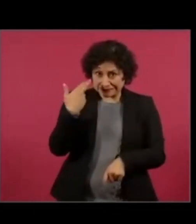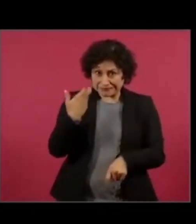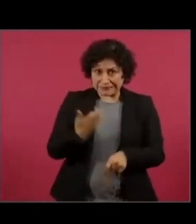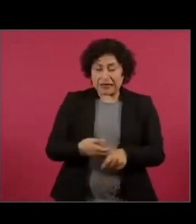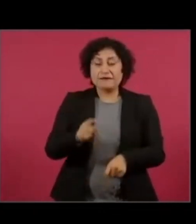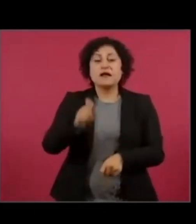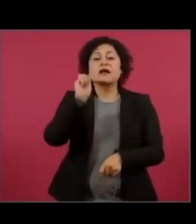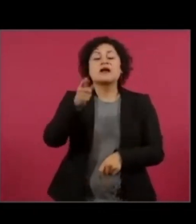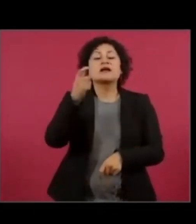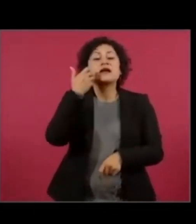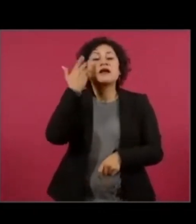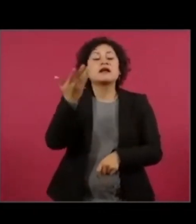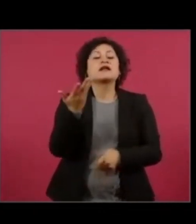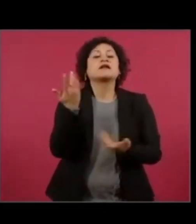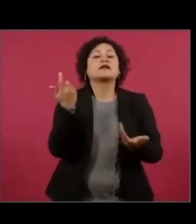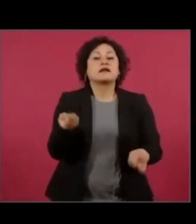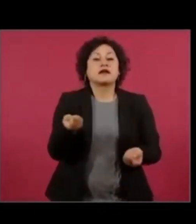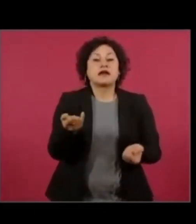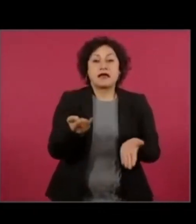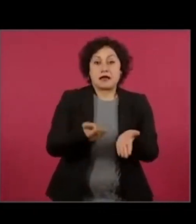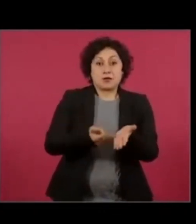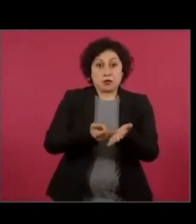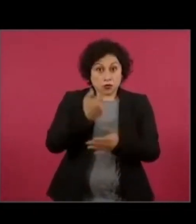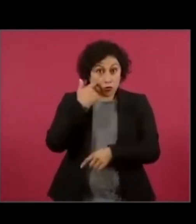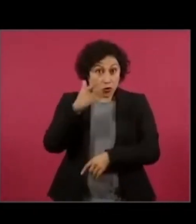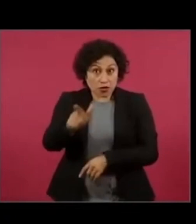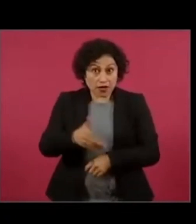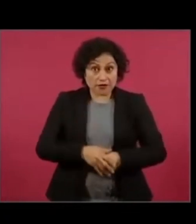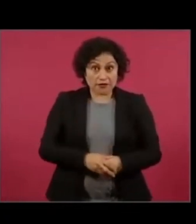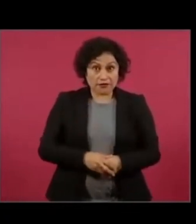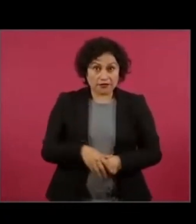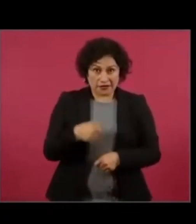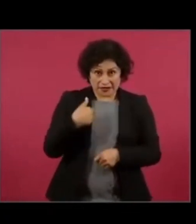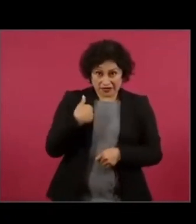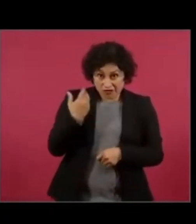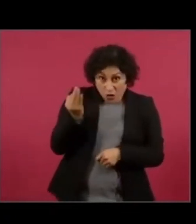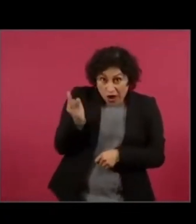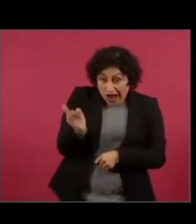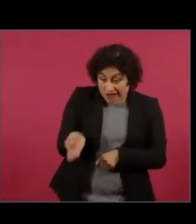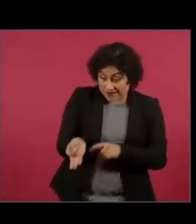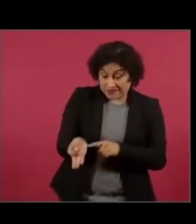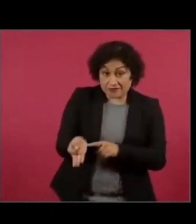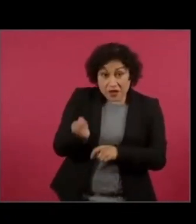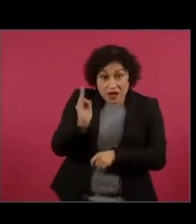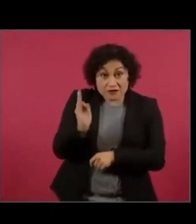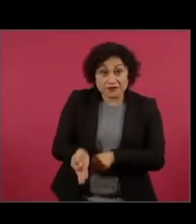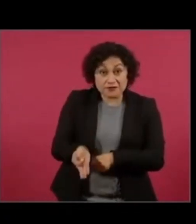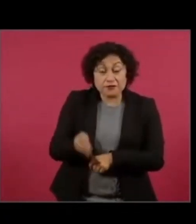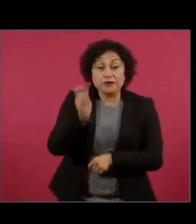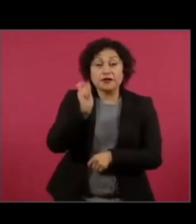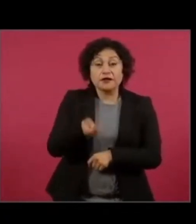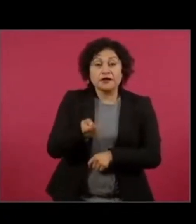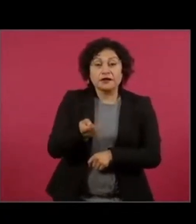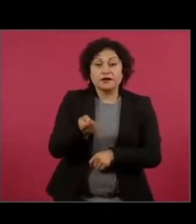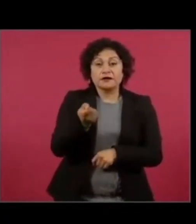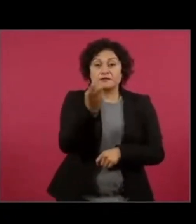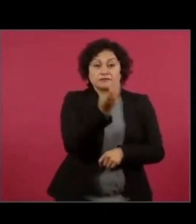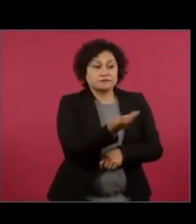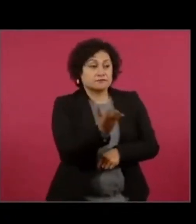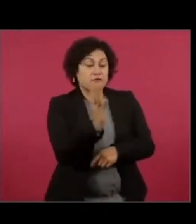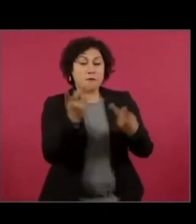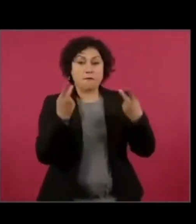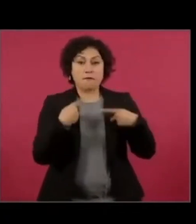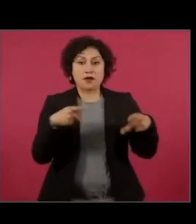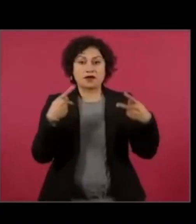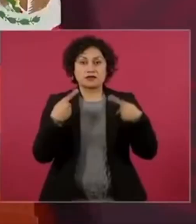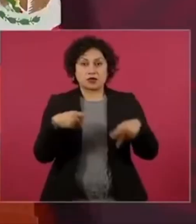5 años limpiados. ¿Cómo iba yo a ceder? ¿Cómo iba yo a ceder a que los más malandros no pongan lo que le